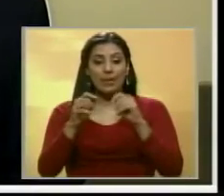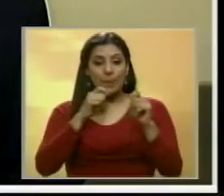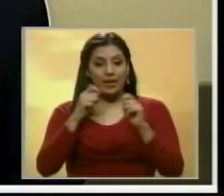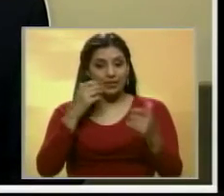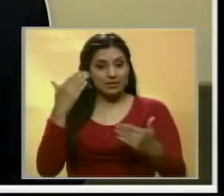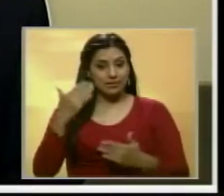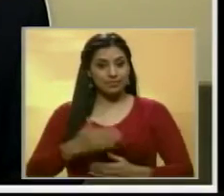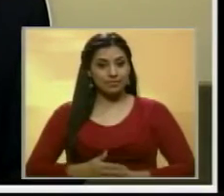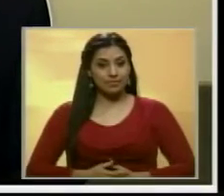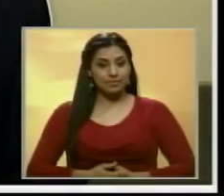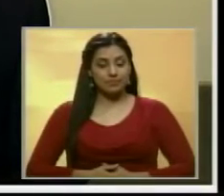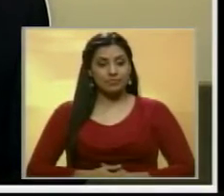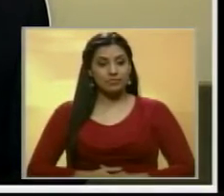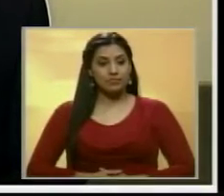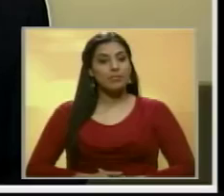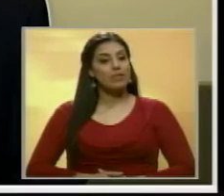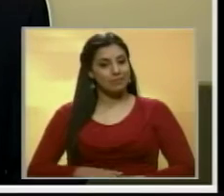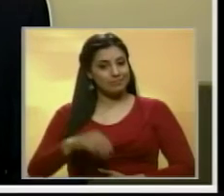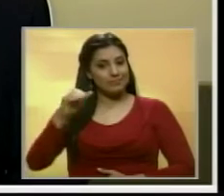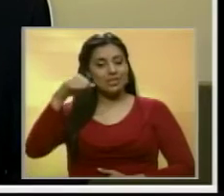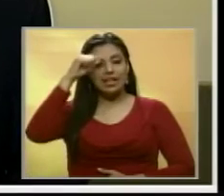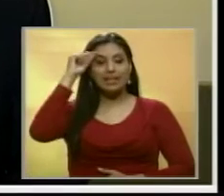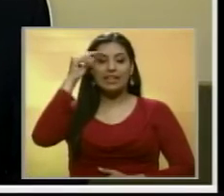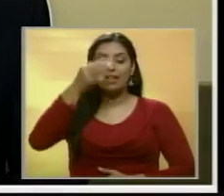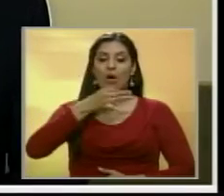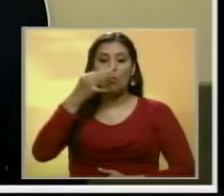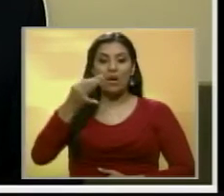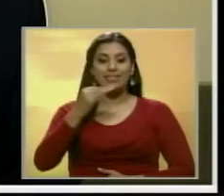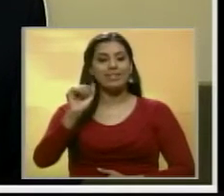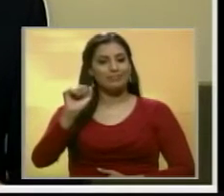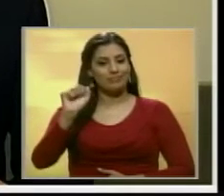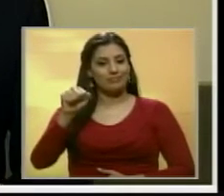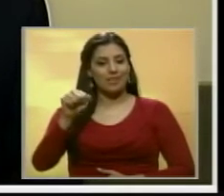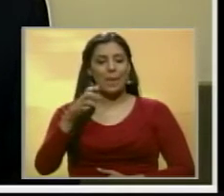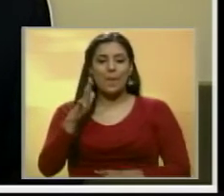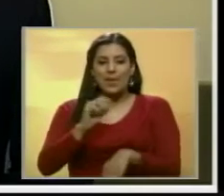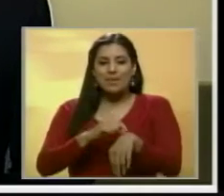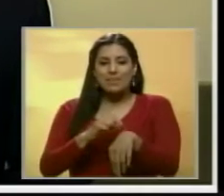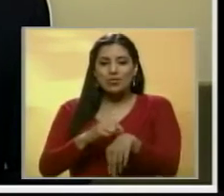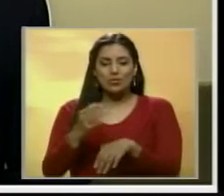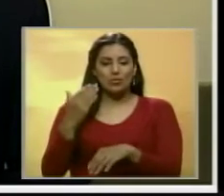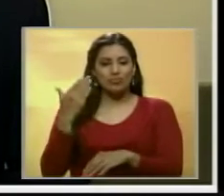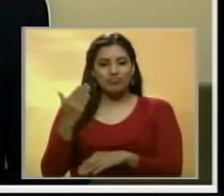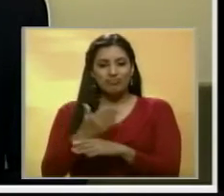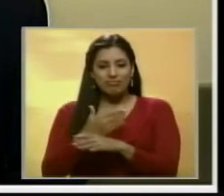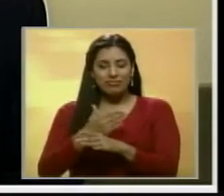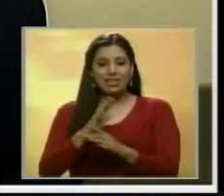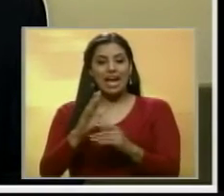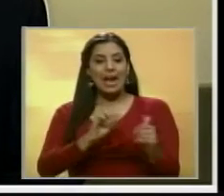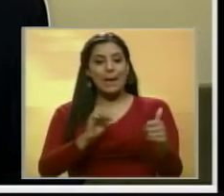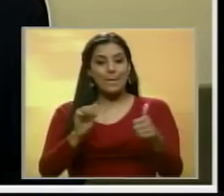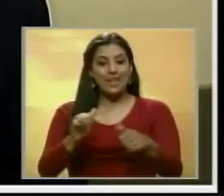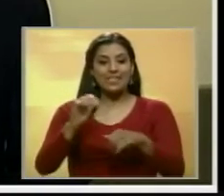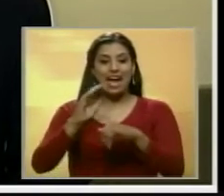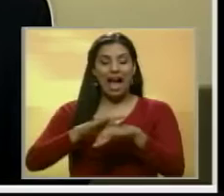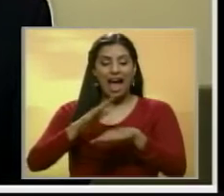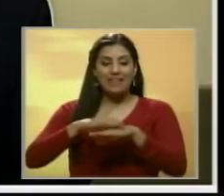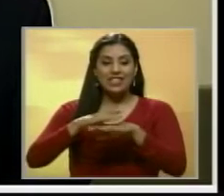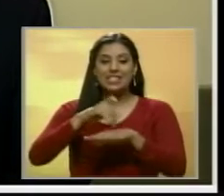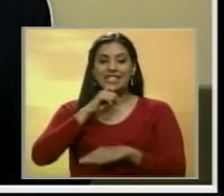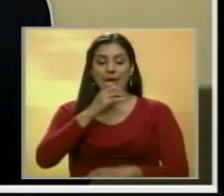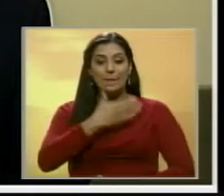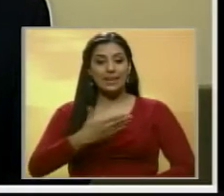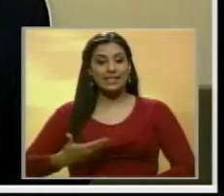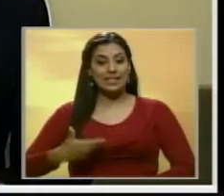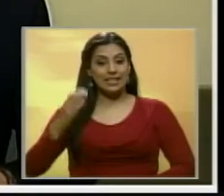prensa. Así es, Andrina, muy buenas tardes. Efectivamente, hace minutos se hizo el anuncio de la presidenta del